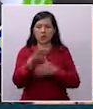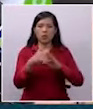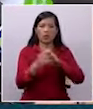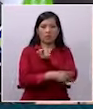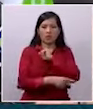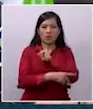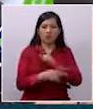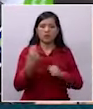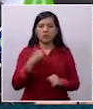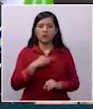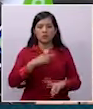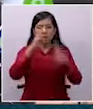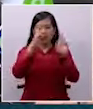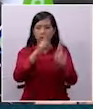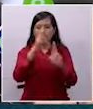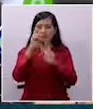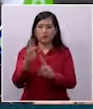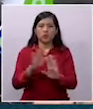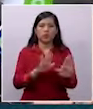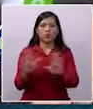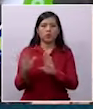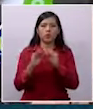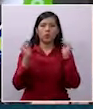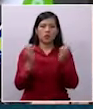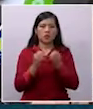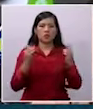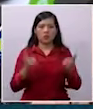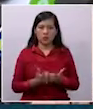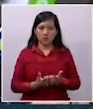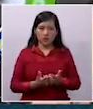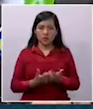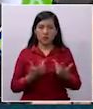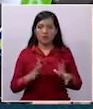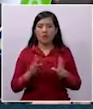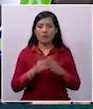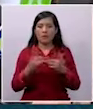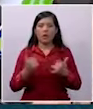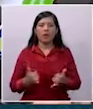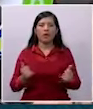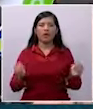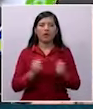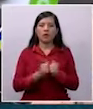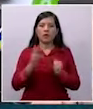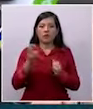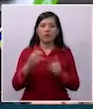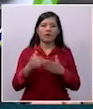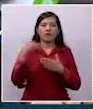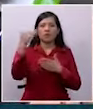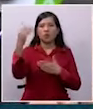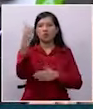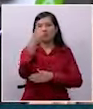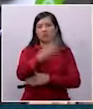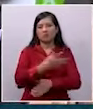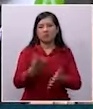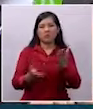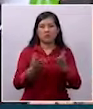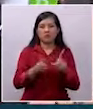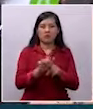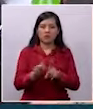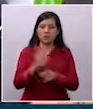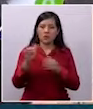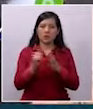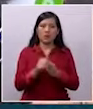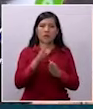somos muy respetuosos de las organizaciones sociales. Seguramente en los próximos días también ellos harán sus